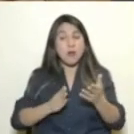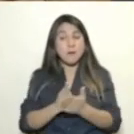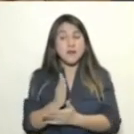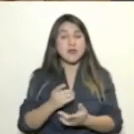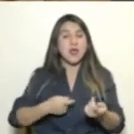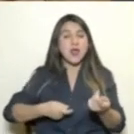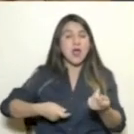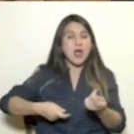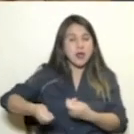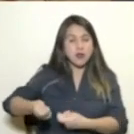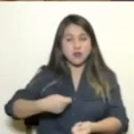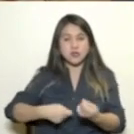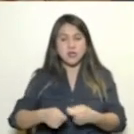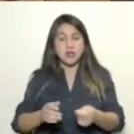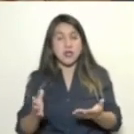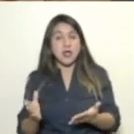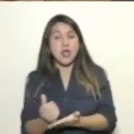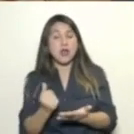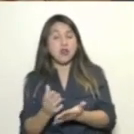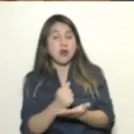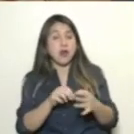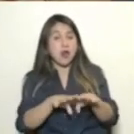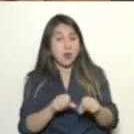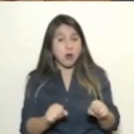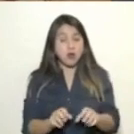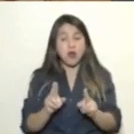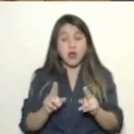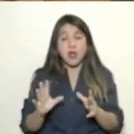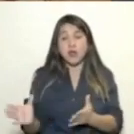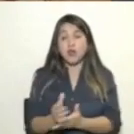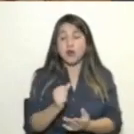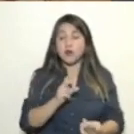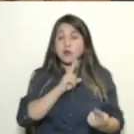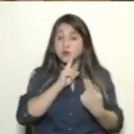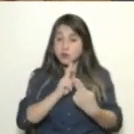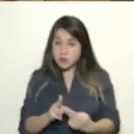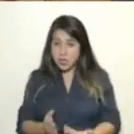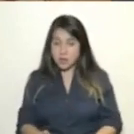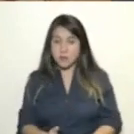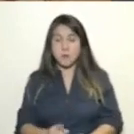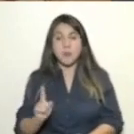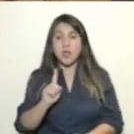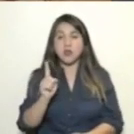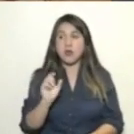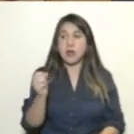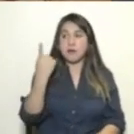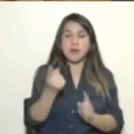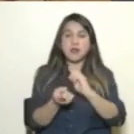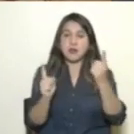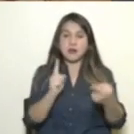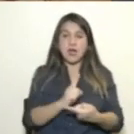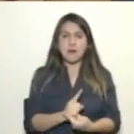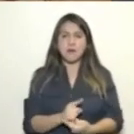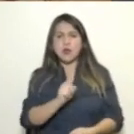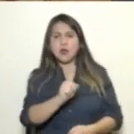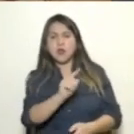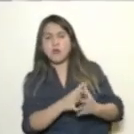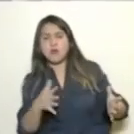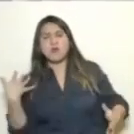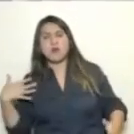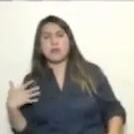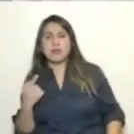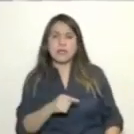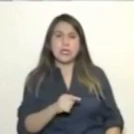negociar, bueno, empezamos a negociar hasta lograr un resultado. Y no es la primera de cambio, es que no, es que es muy importante